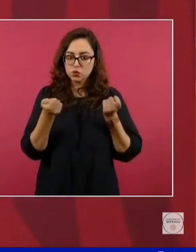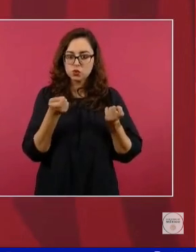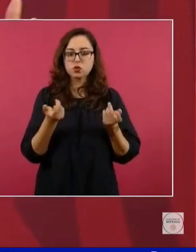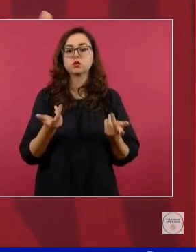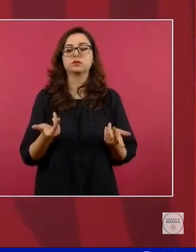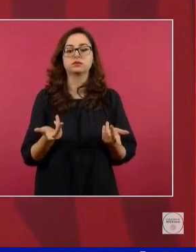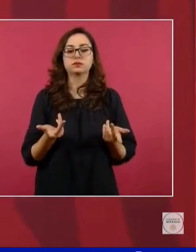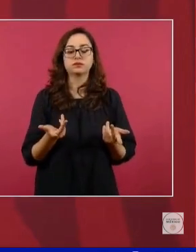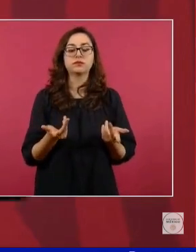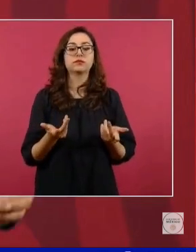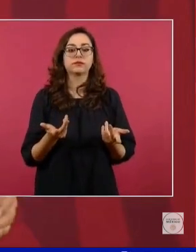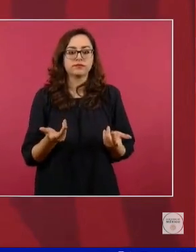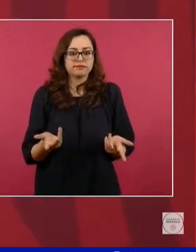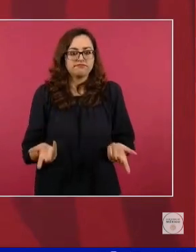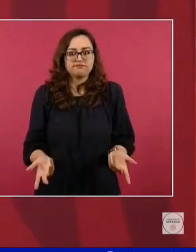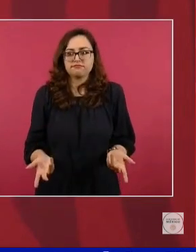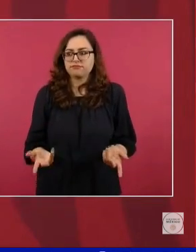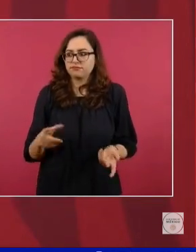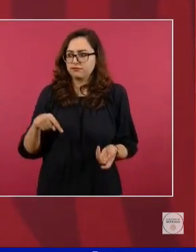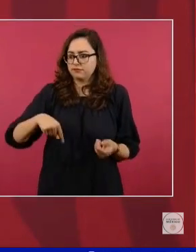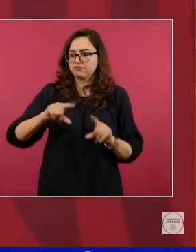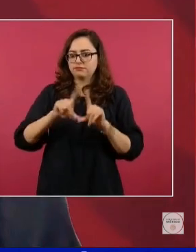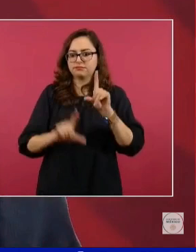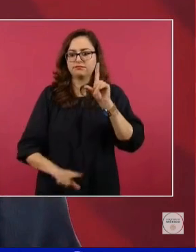Además, hay producción